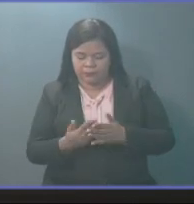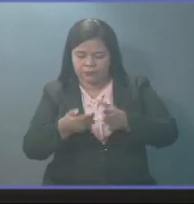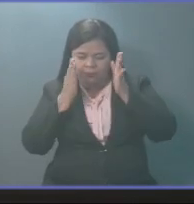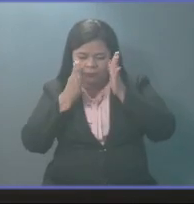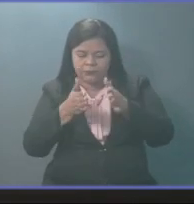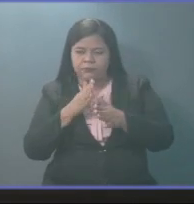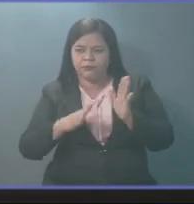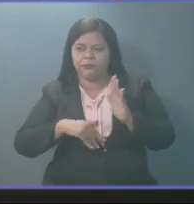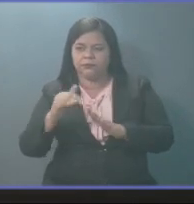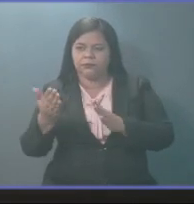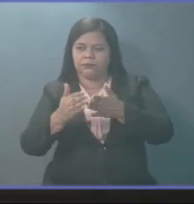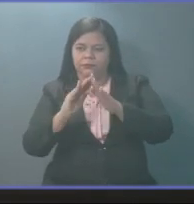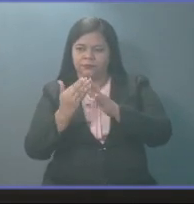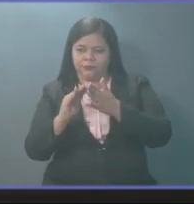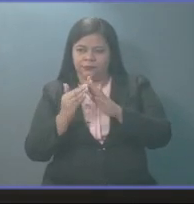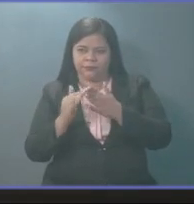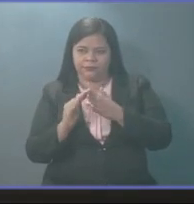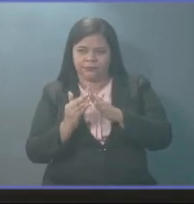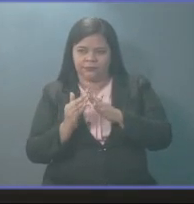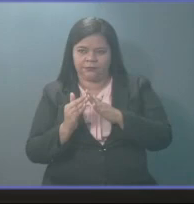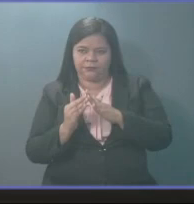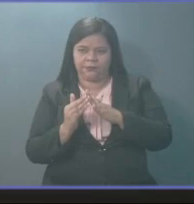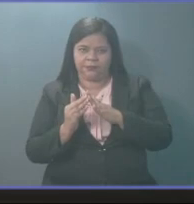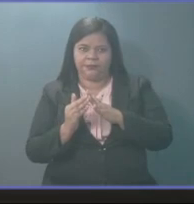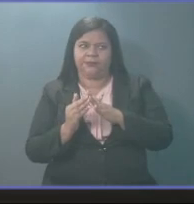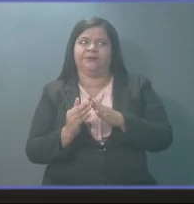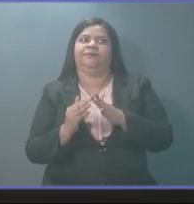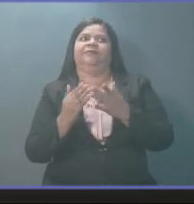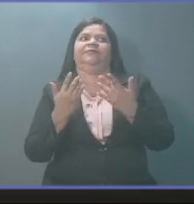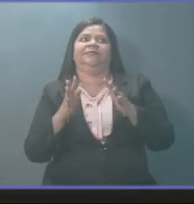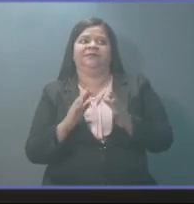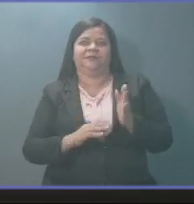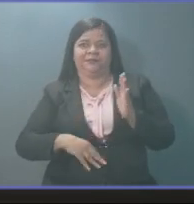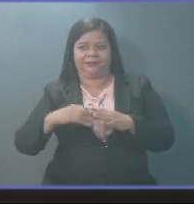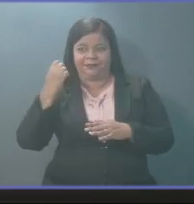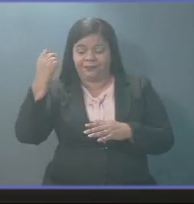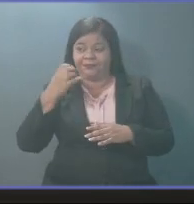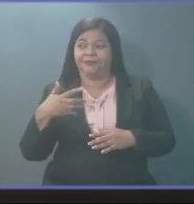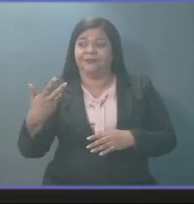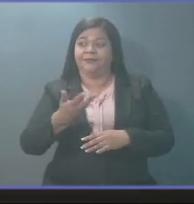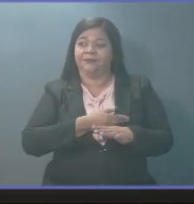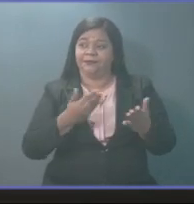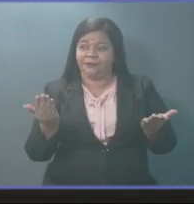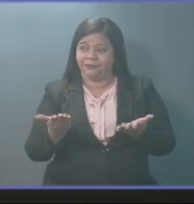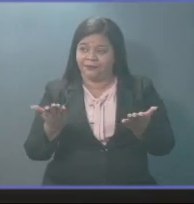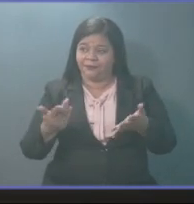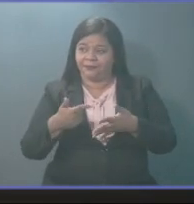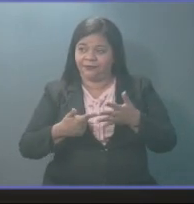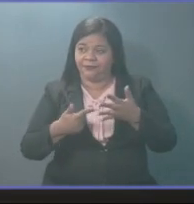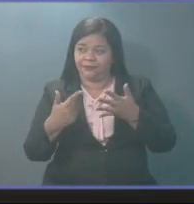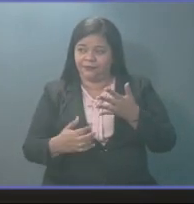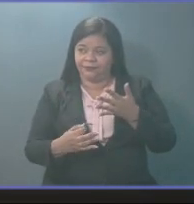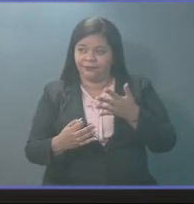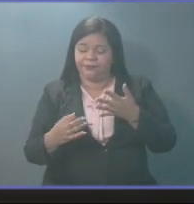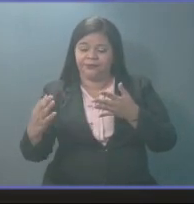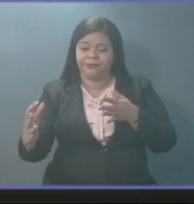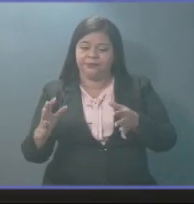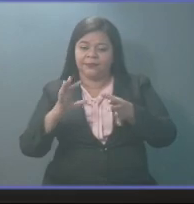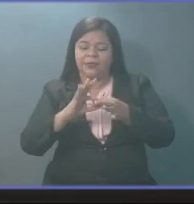atenciones comunitarias en el territorio. También hemos legislado en